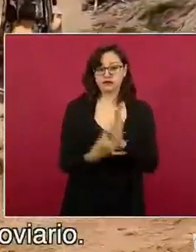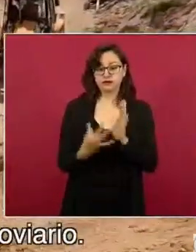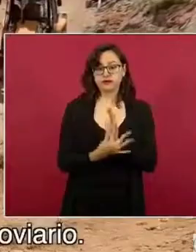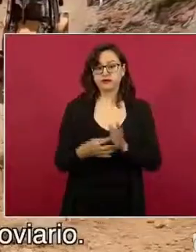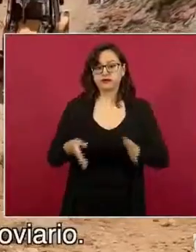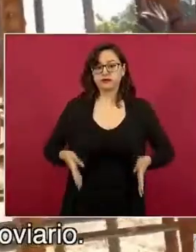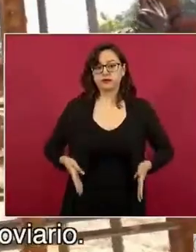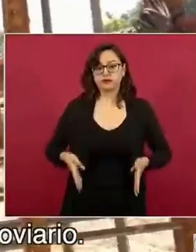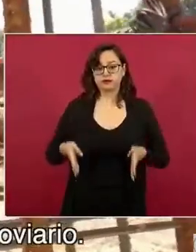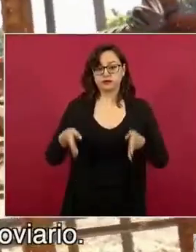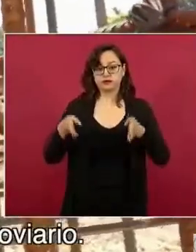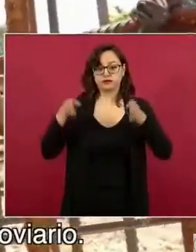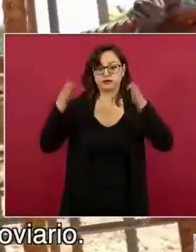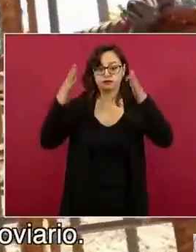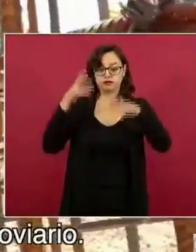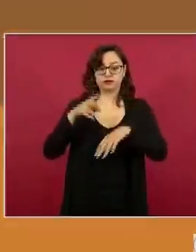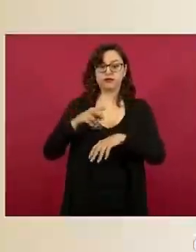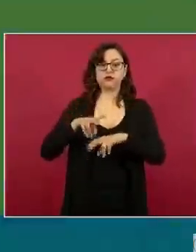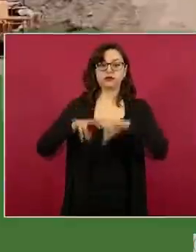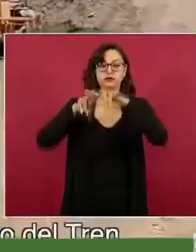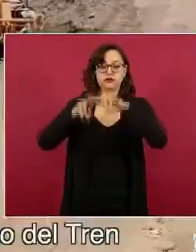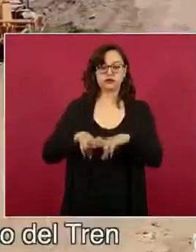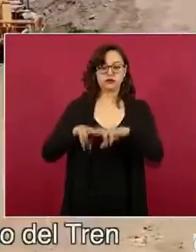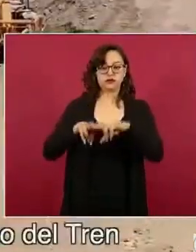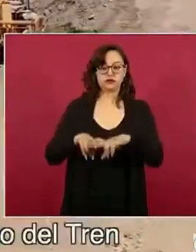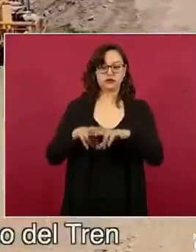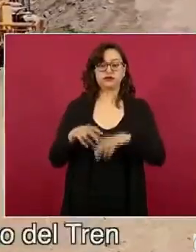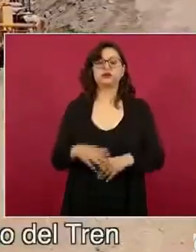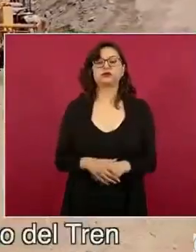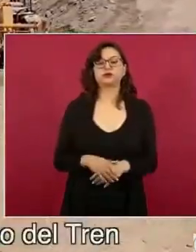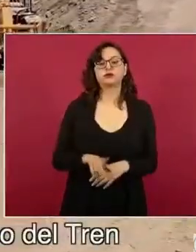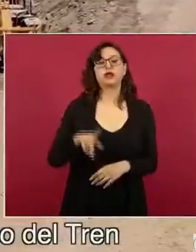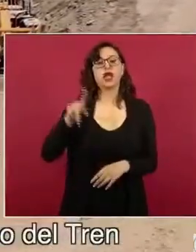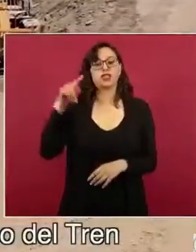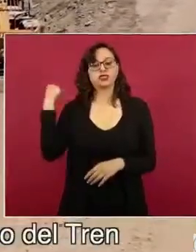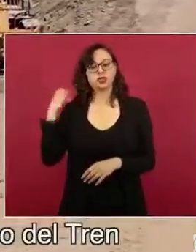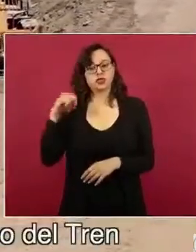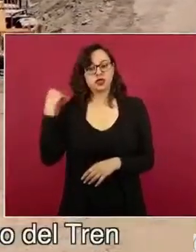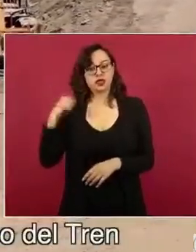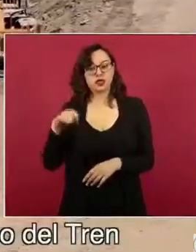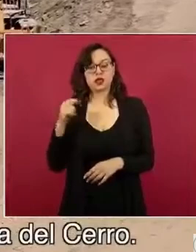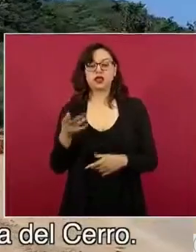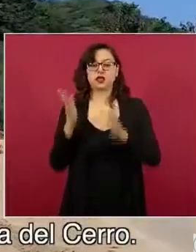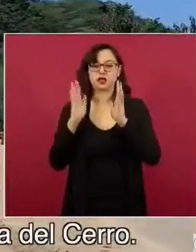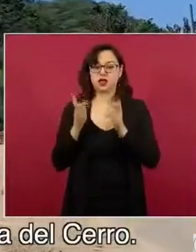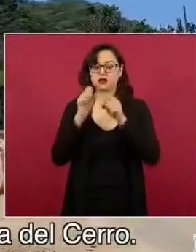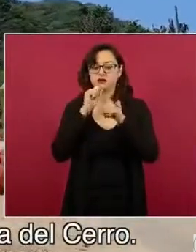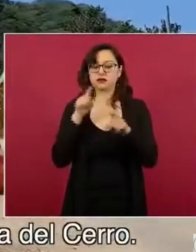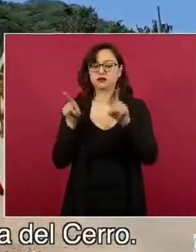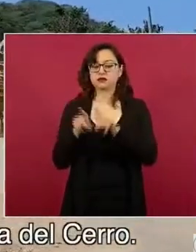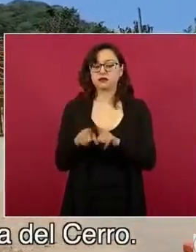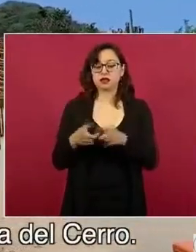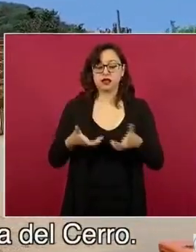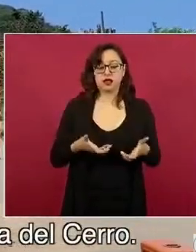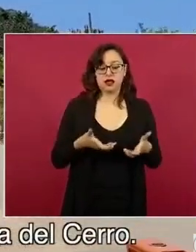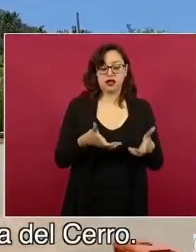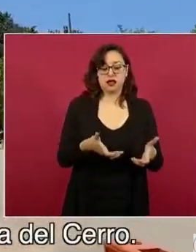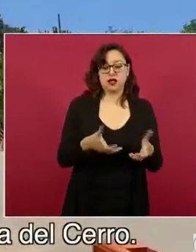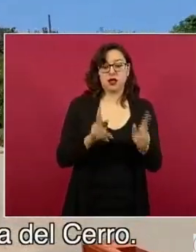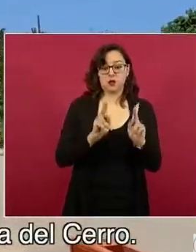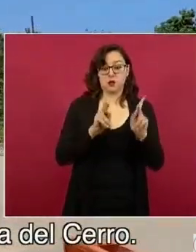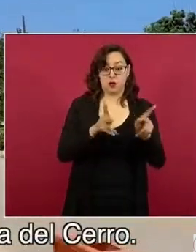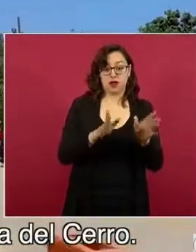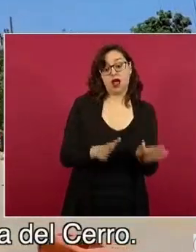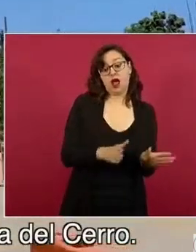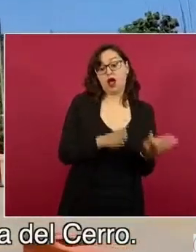de un paso superior ferroviario. En Tenosique, Tabasco, se construye el paso del tren a un costado del emblemático puente